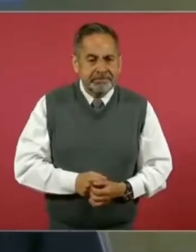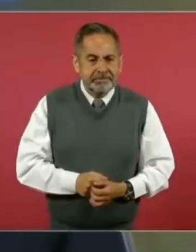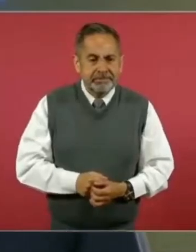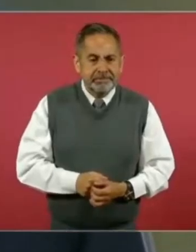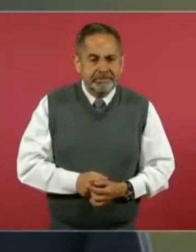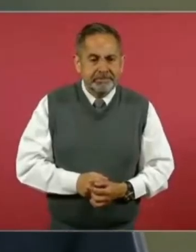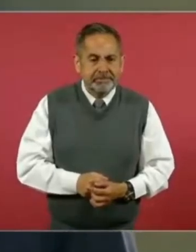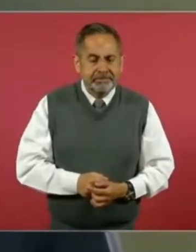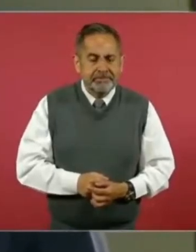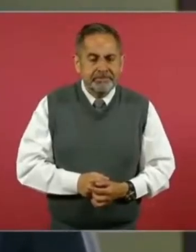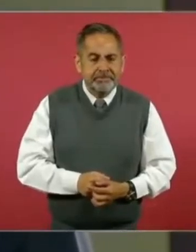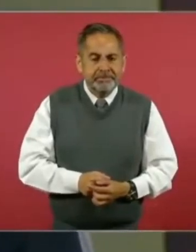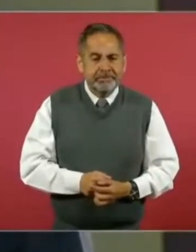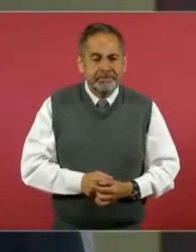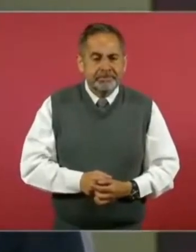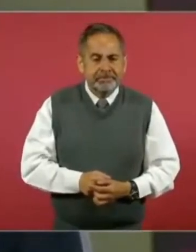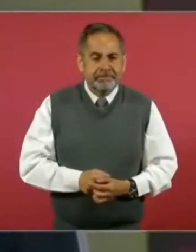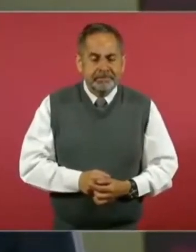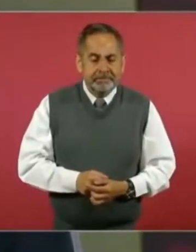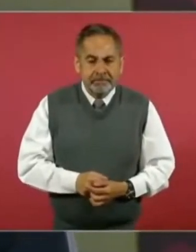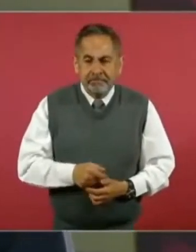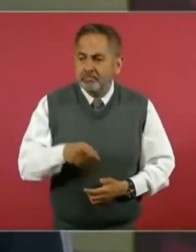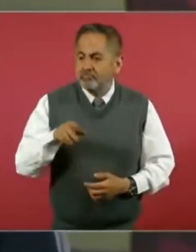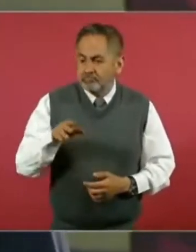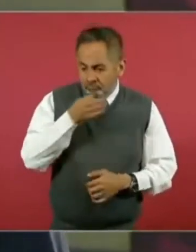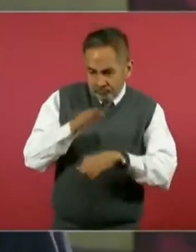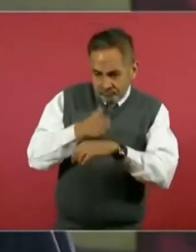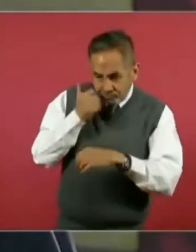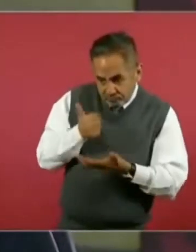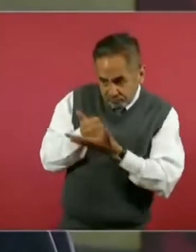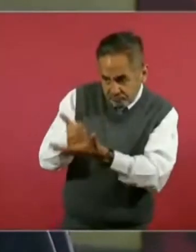el Medio Oriente